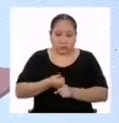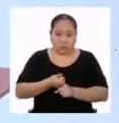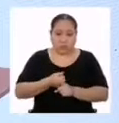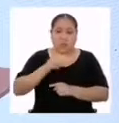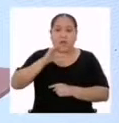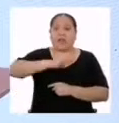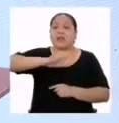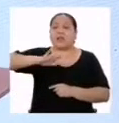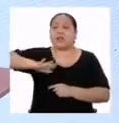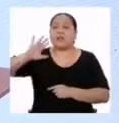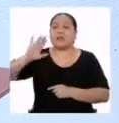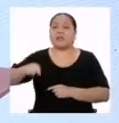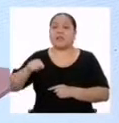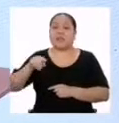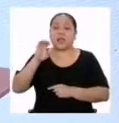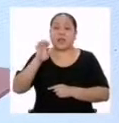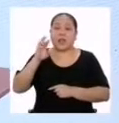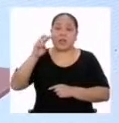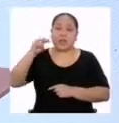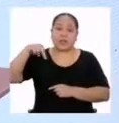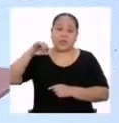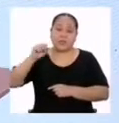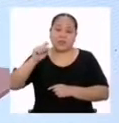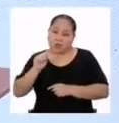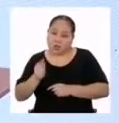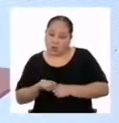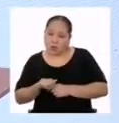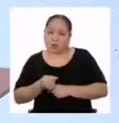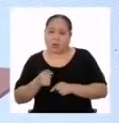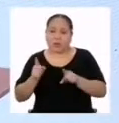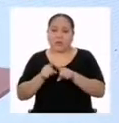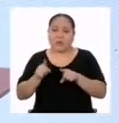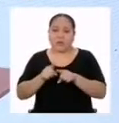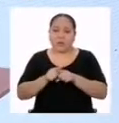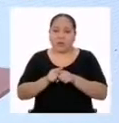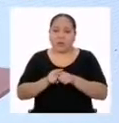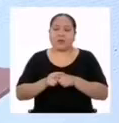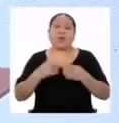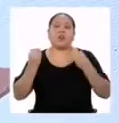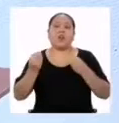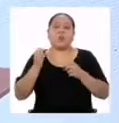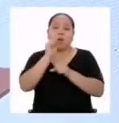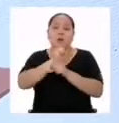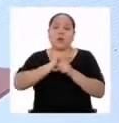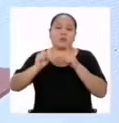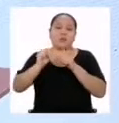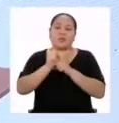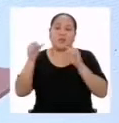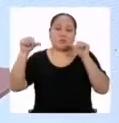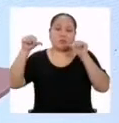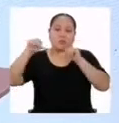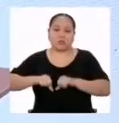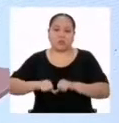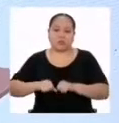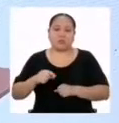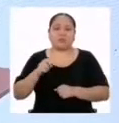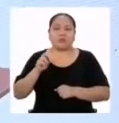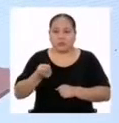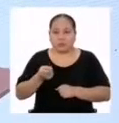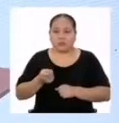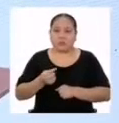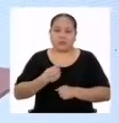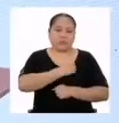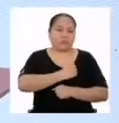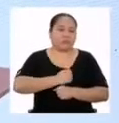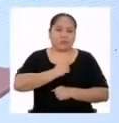Ernesto, coma, pero también la fragmentación de nuestra sociedad, coma, que lamentablemente no hemos